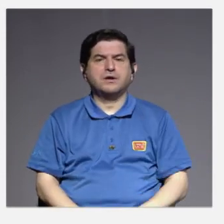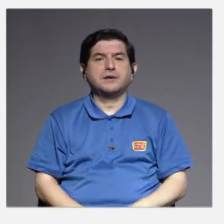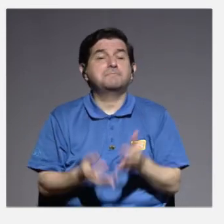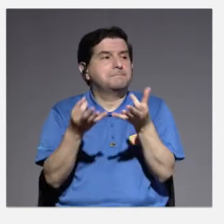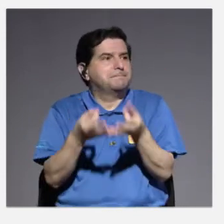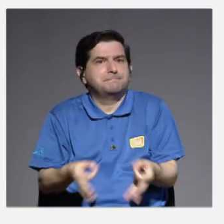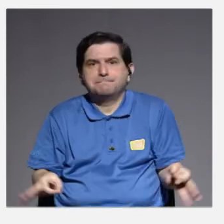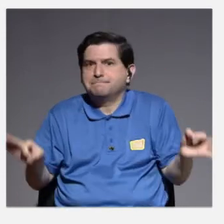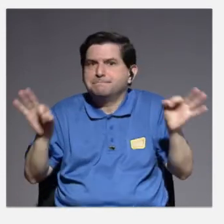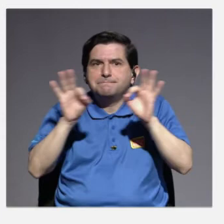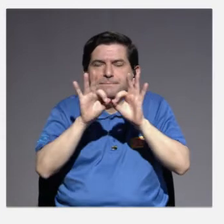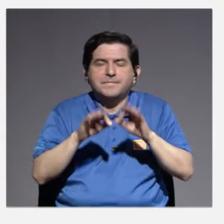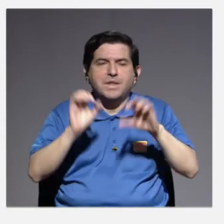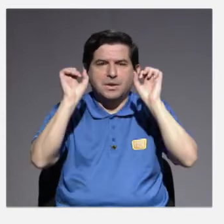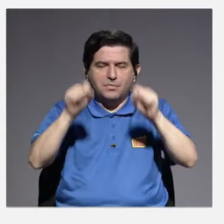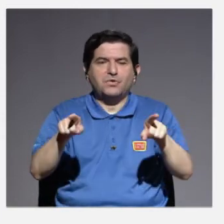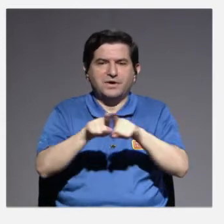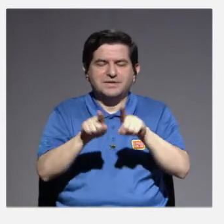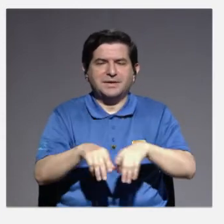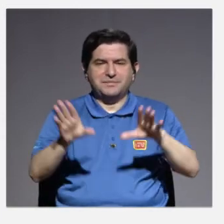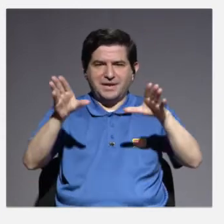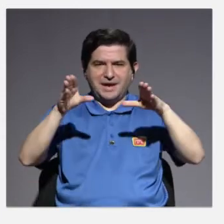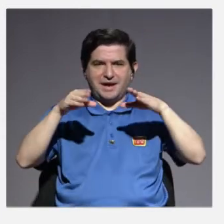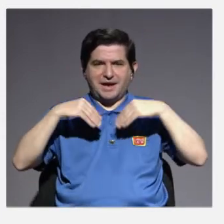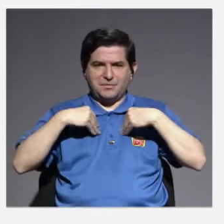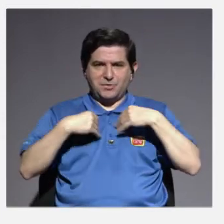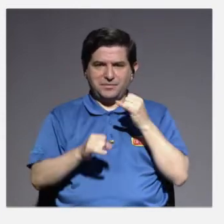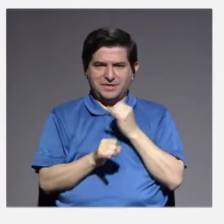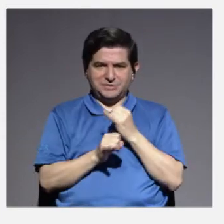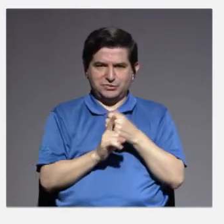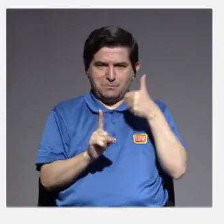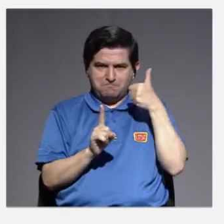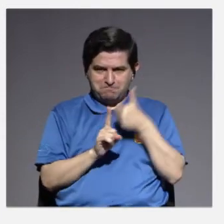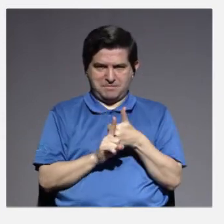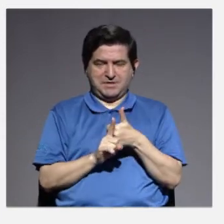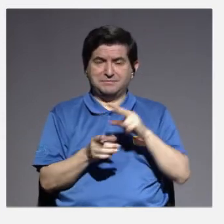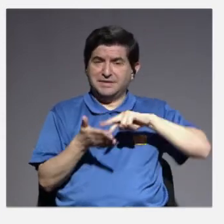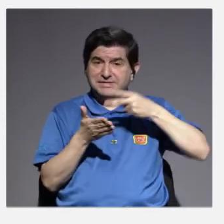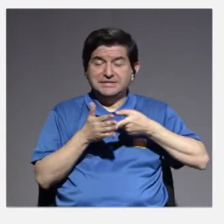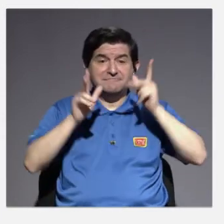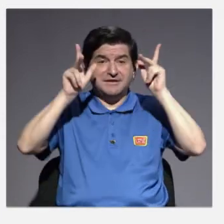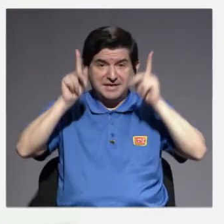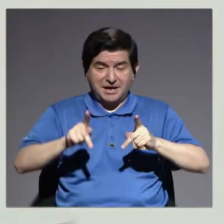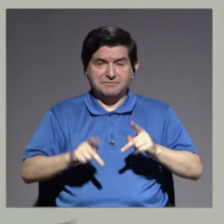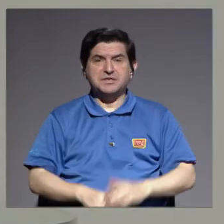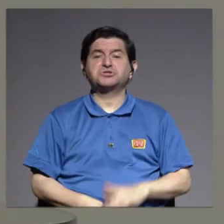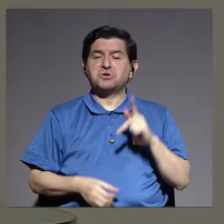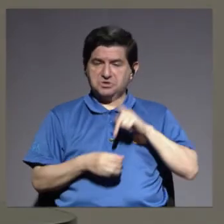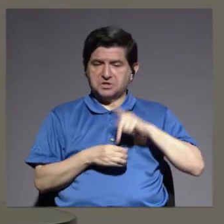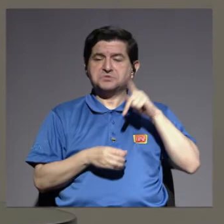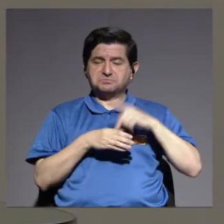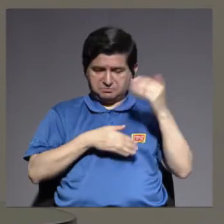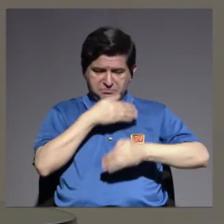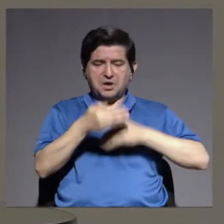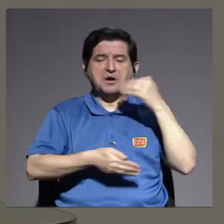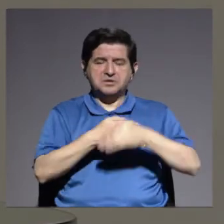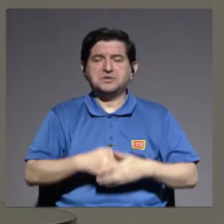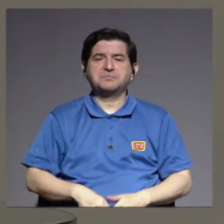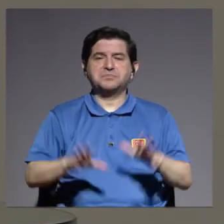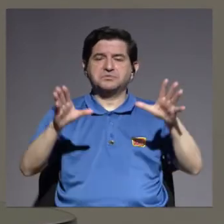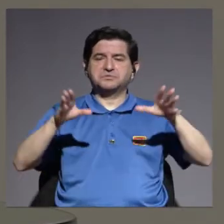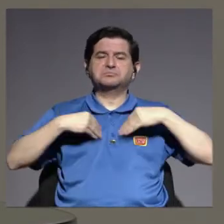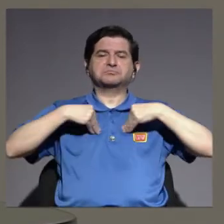que se pueda lograr la apropiación institucional, entendida esta como el que las personas se sientan partícipes de los procesos y se